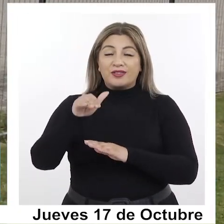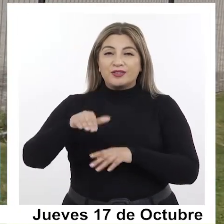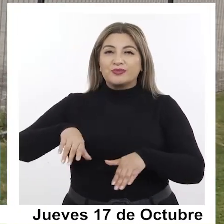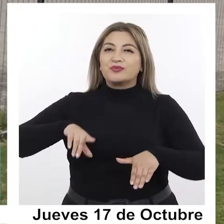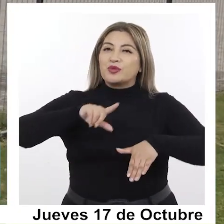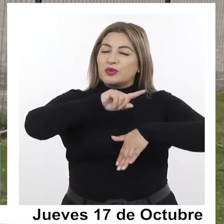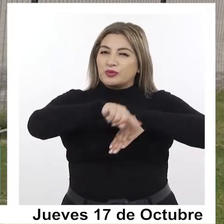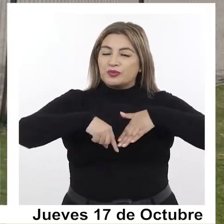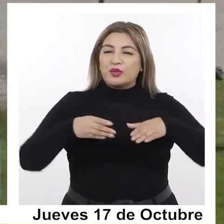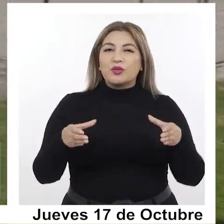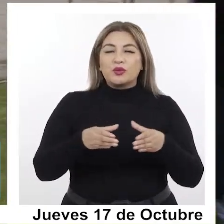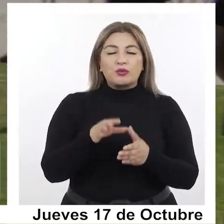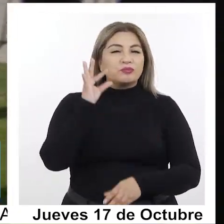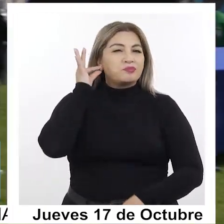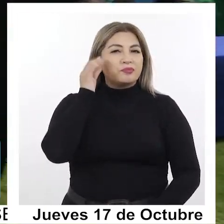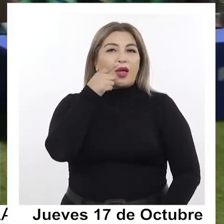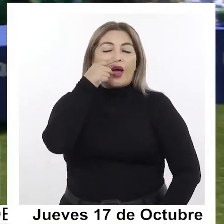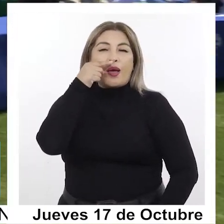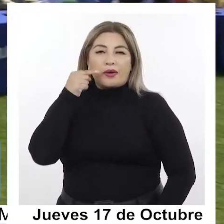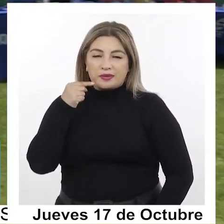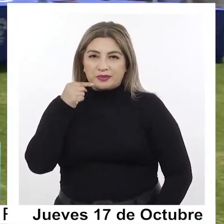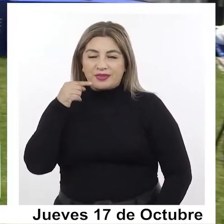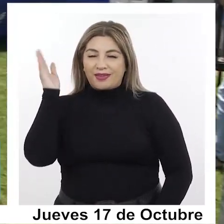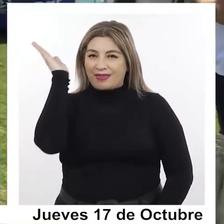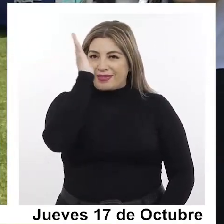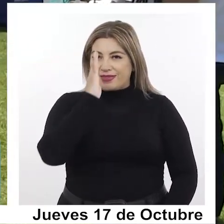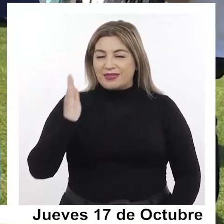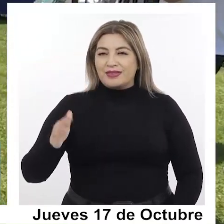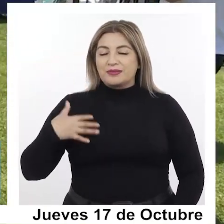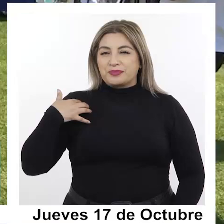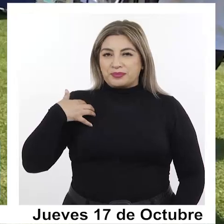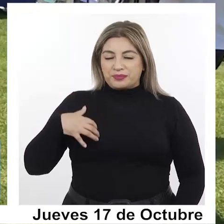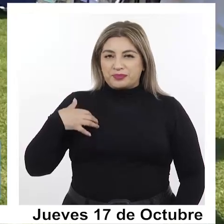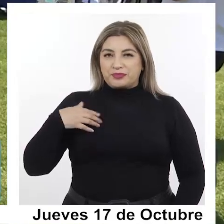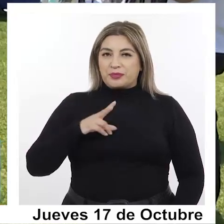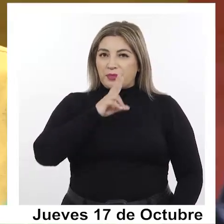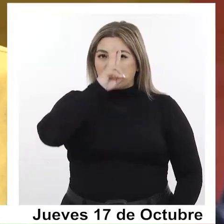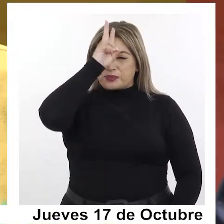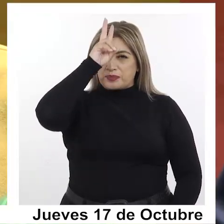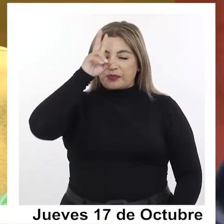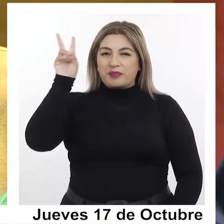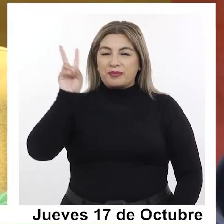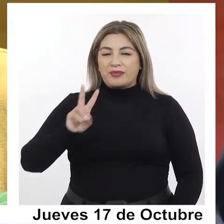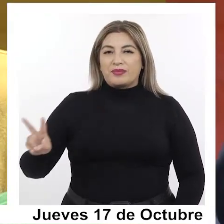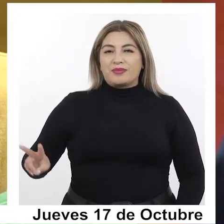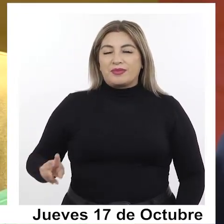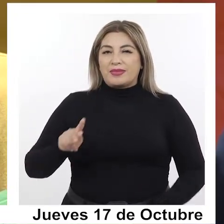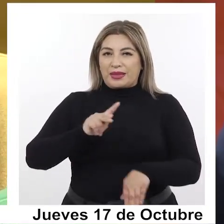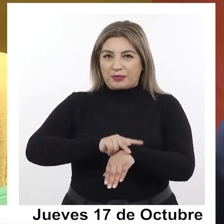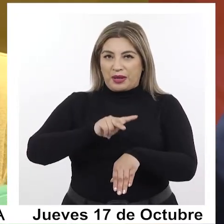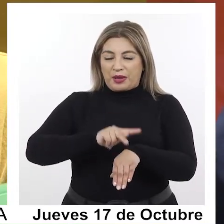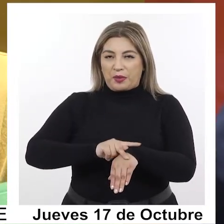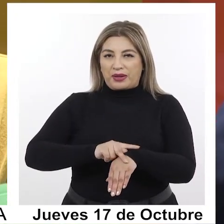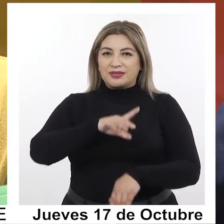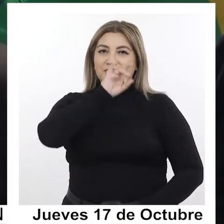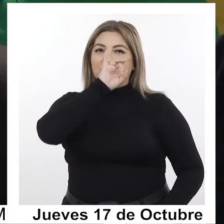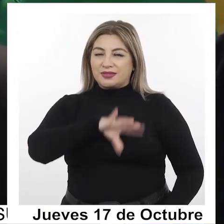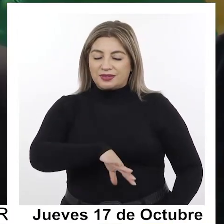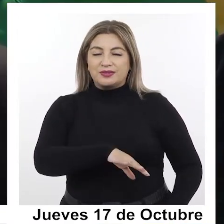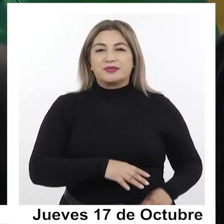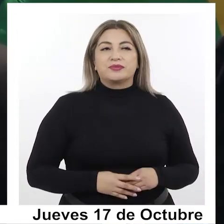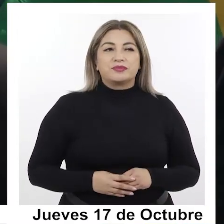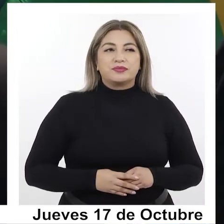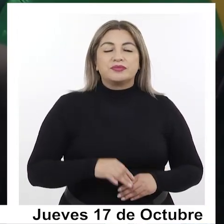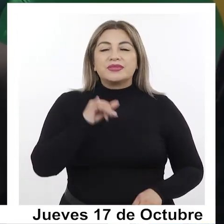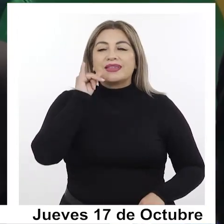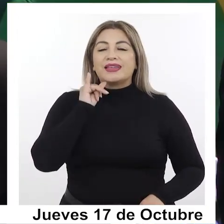las selecciones femeninas y masculinas de Brasil, Argentina, Perú, Venezuela, Paraguay y Chile.